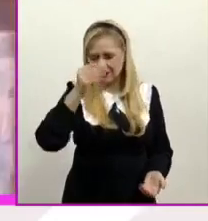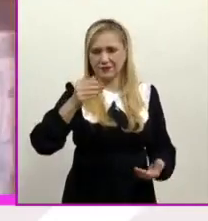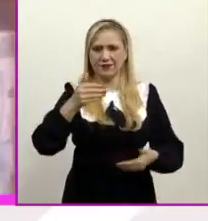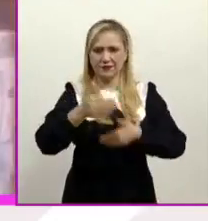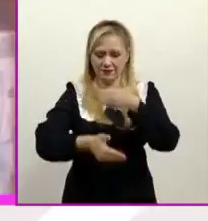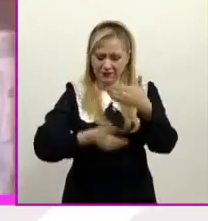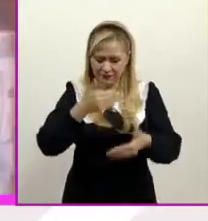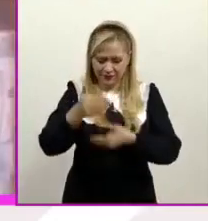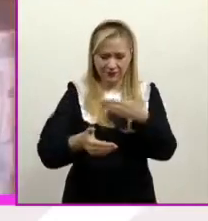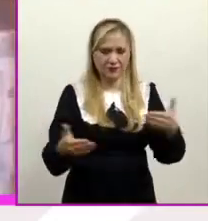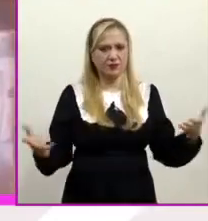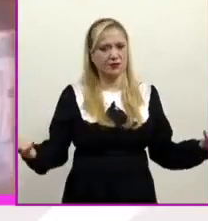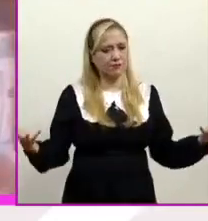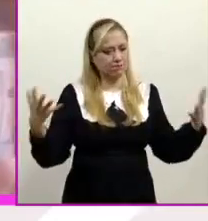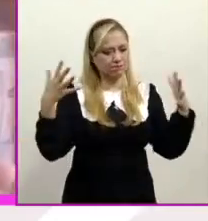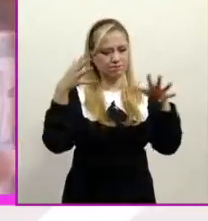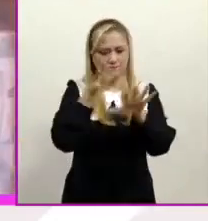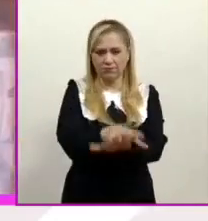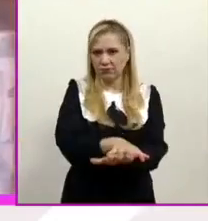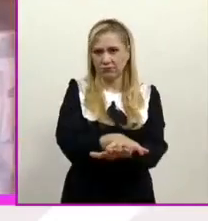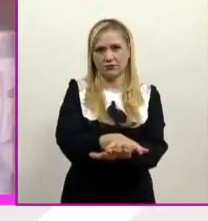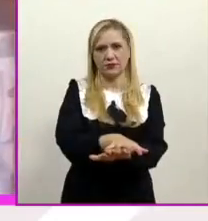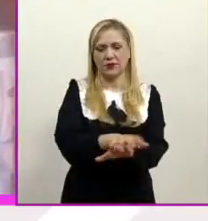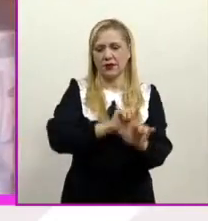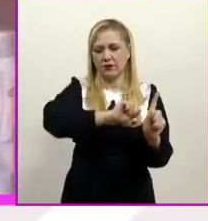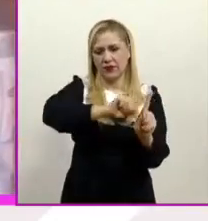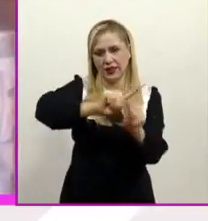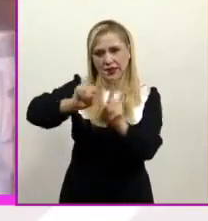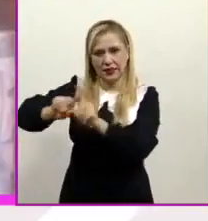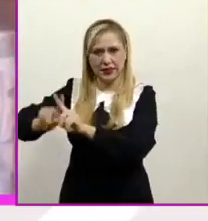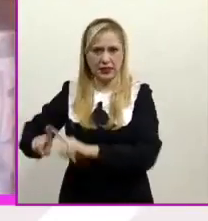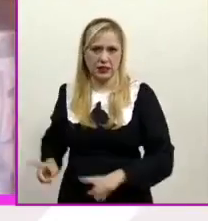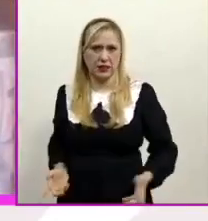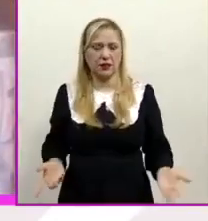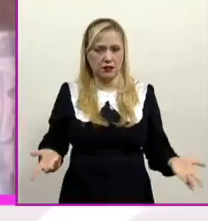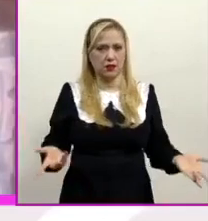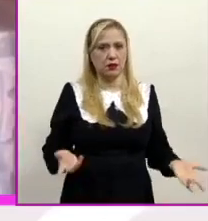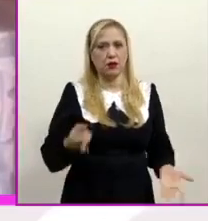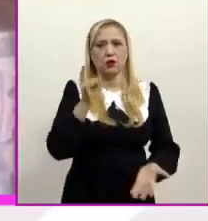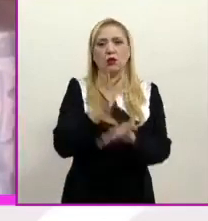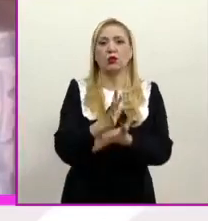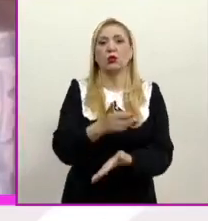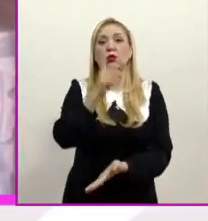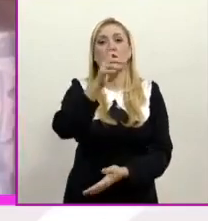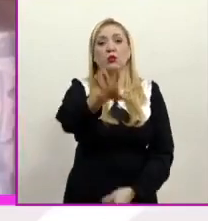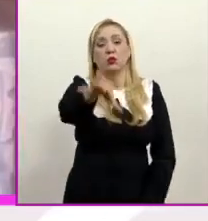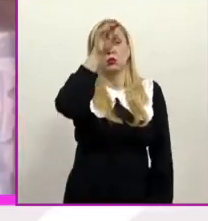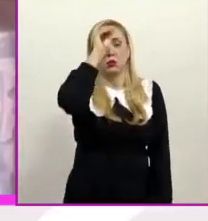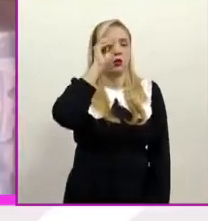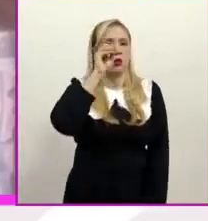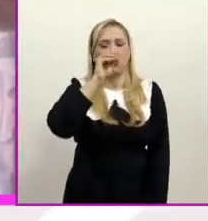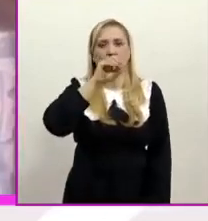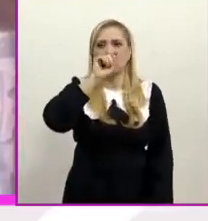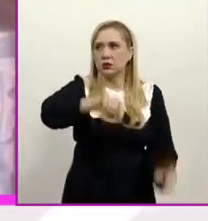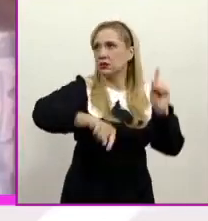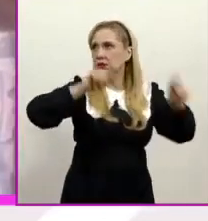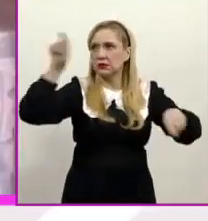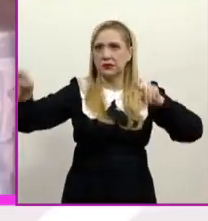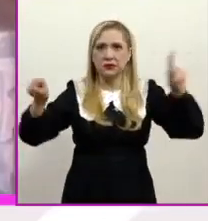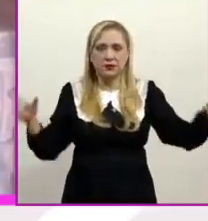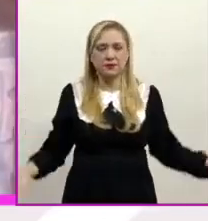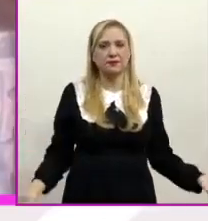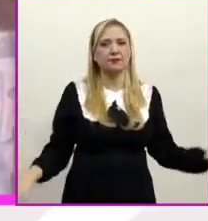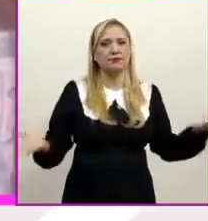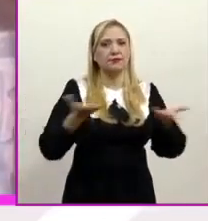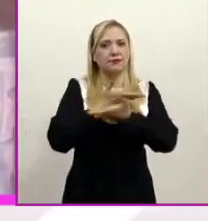educación tiene que ser integral, como la educación. No puede venir solamente de un solo lugar. Y tenemos que apelar